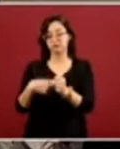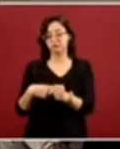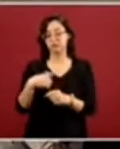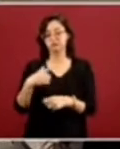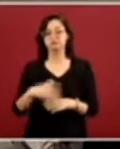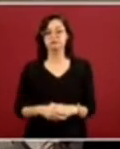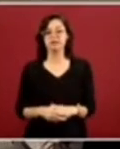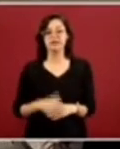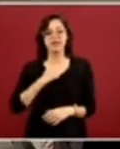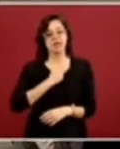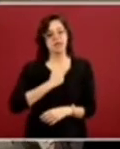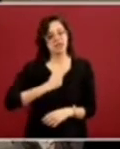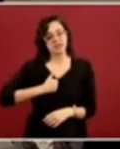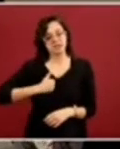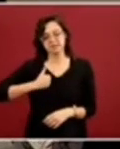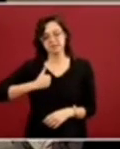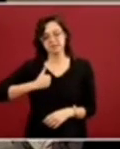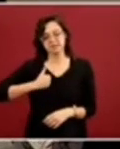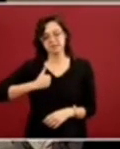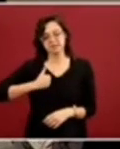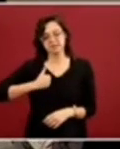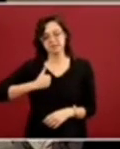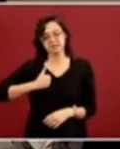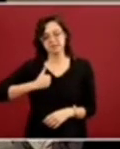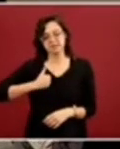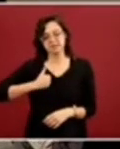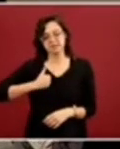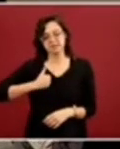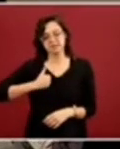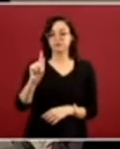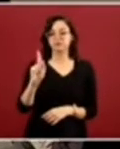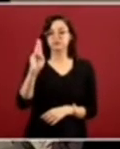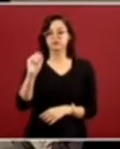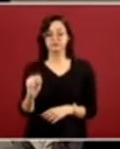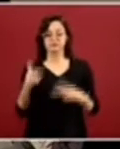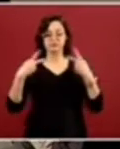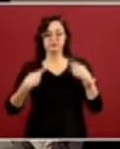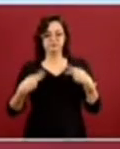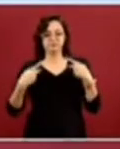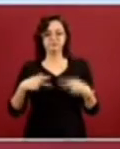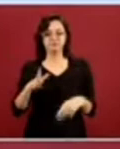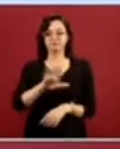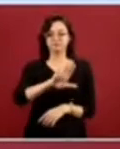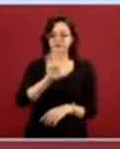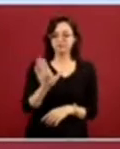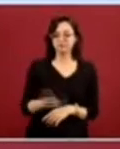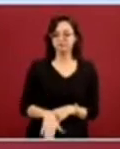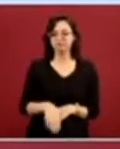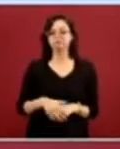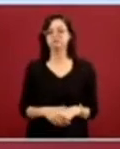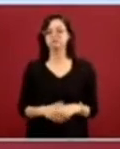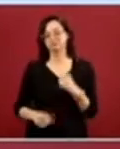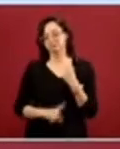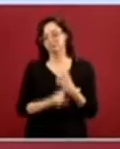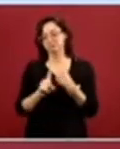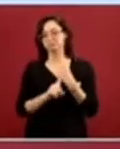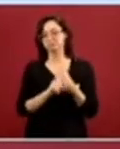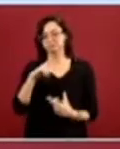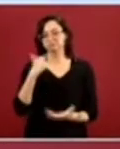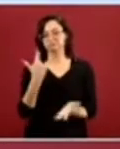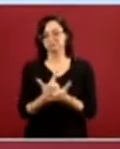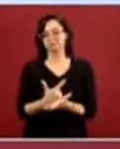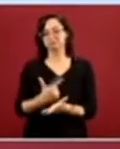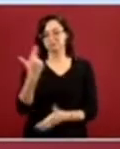Muy desafortunadamente, acumulamos 79 personas que han perdido la vida por las complicaciones de esta